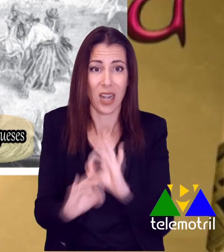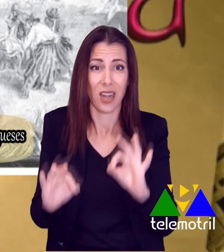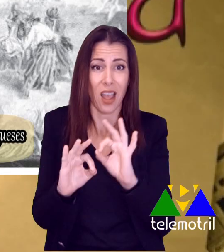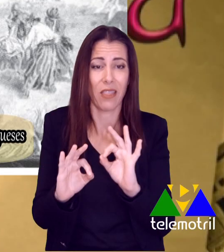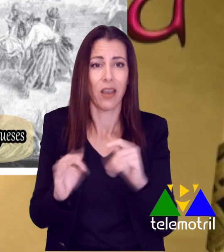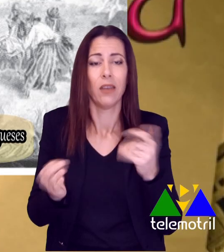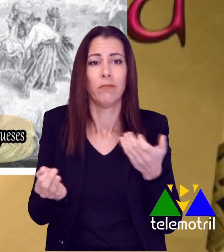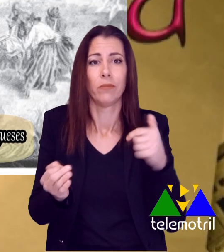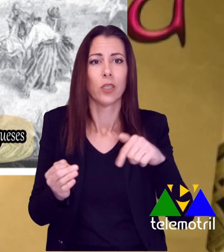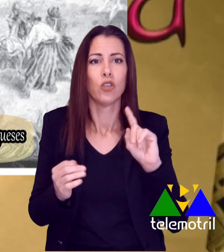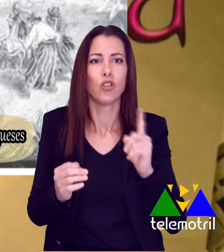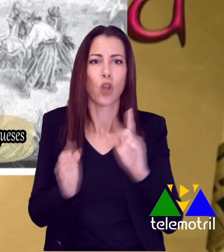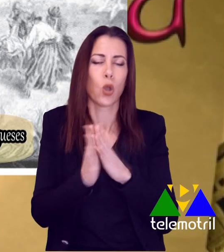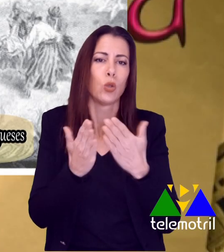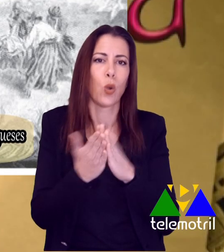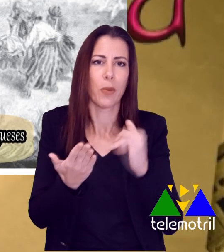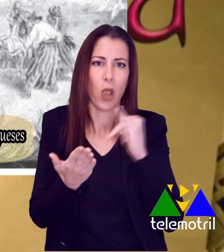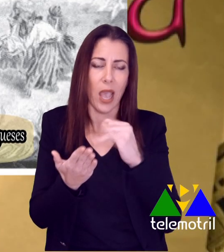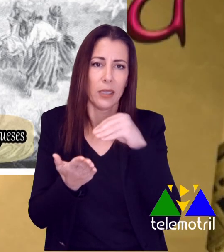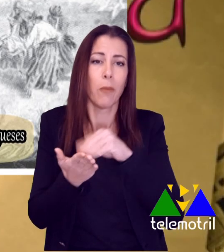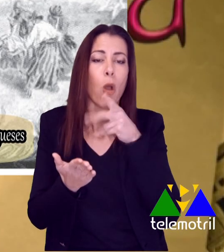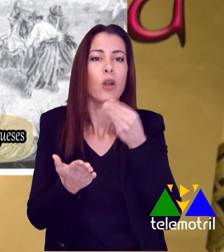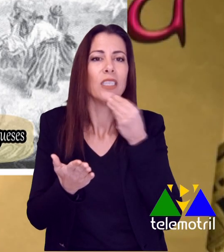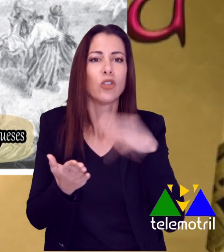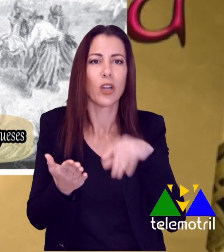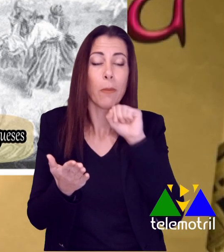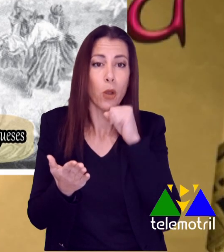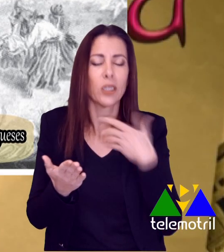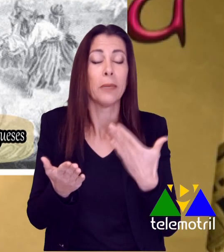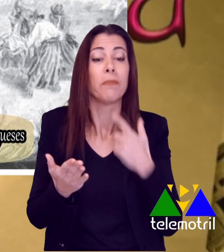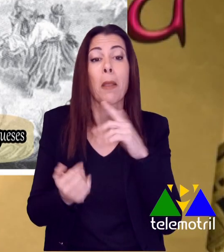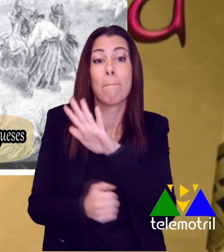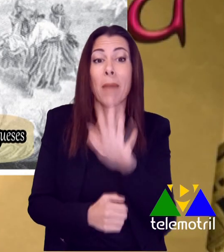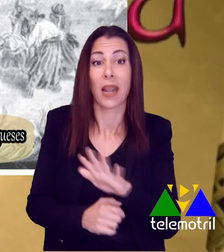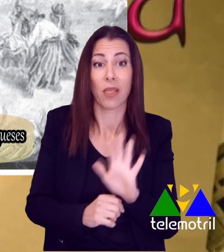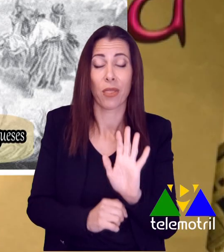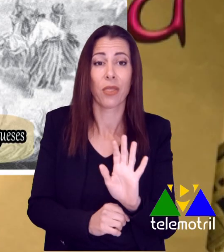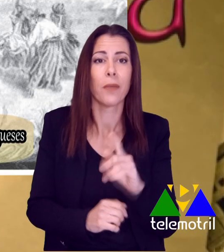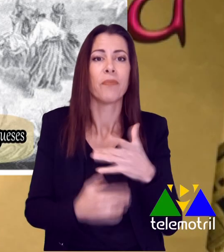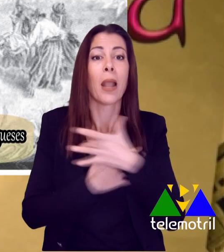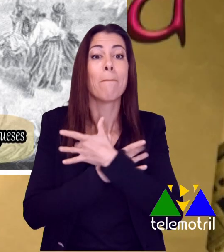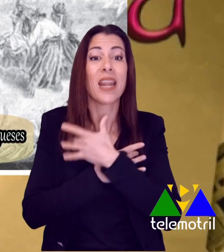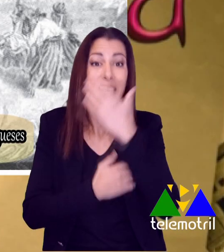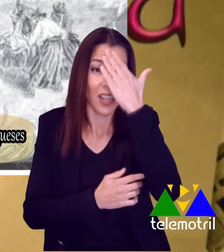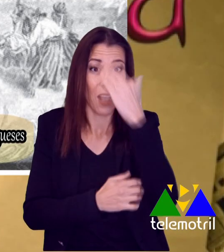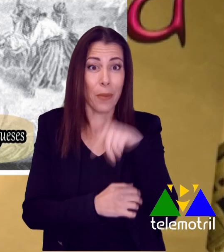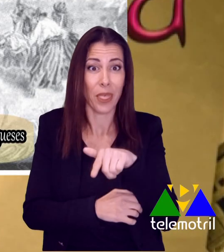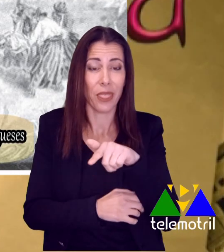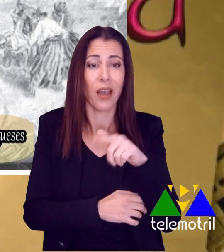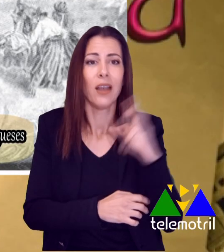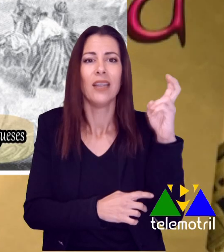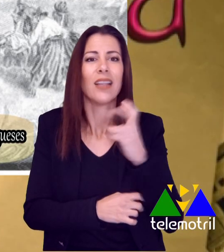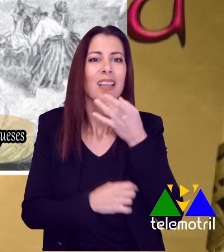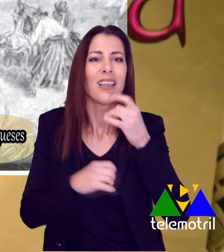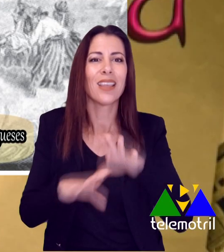Aquino y Mercado lo recoge en su libro de la historia de Motril. Según parece, la Virgen de la Cabeza la traen